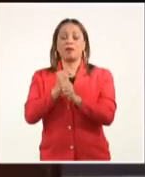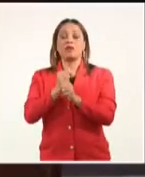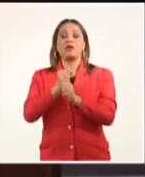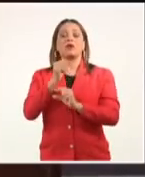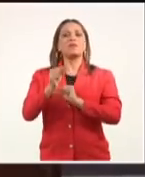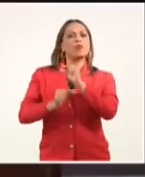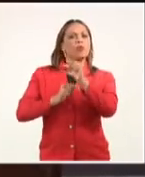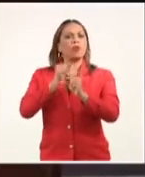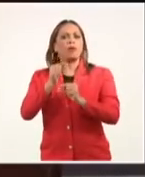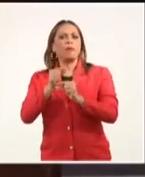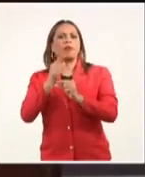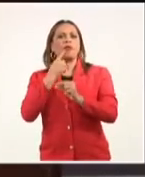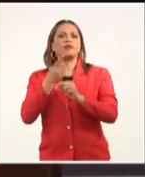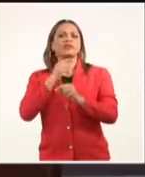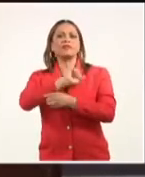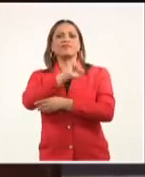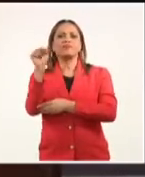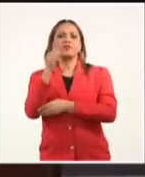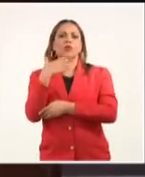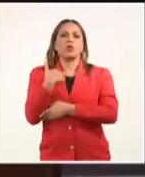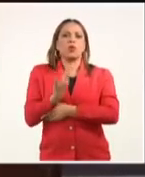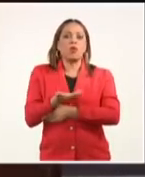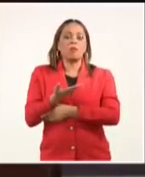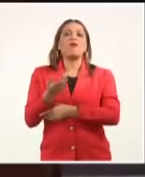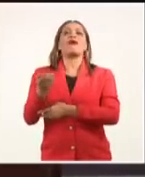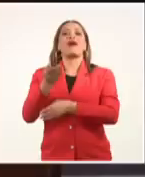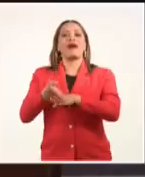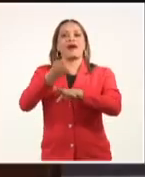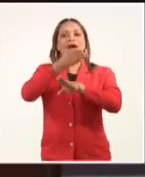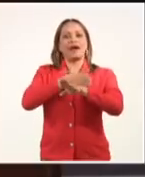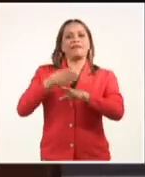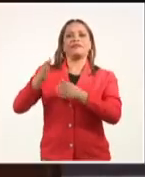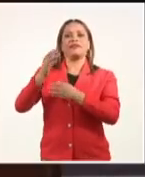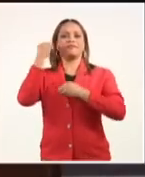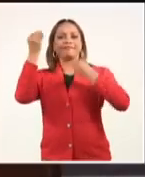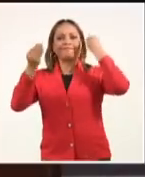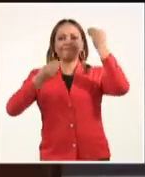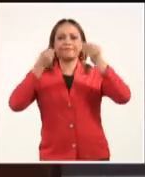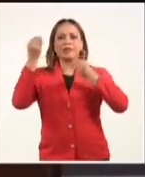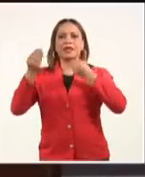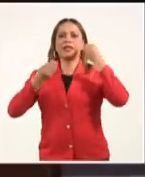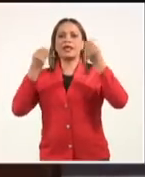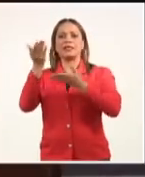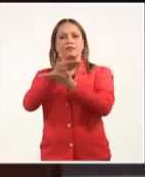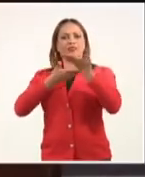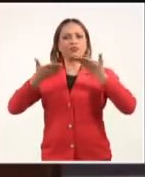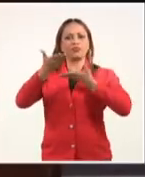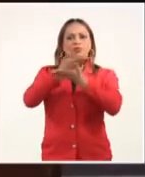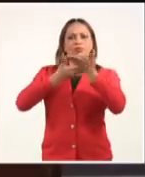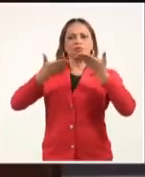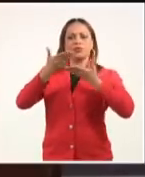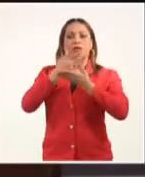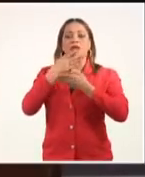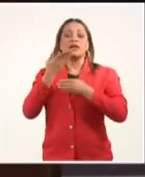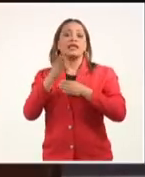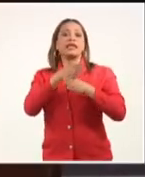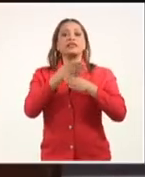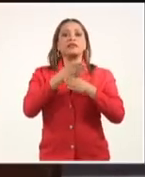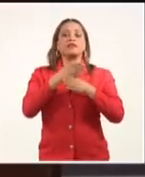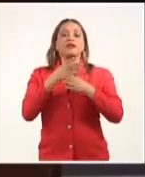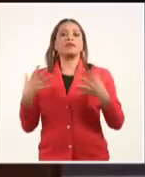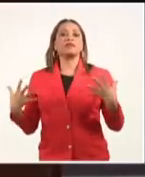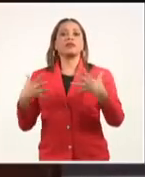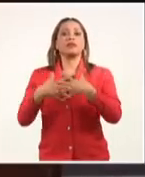mediante debates y análisis. Unidad significa la lucha común contra anexionistas,